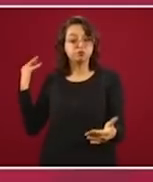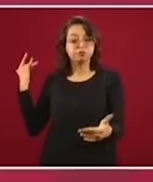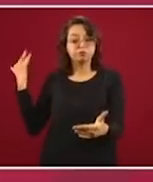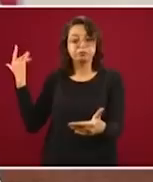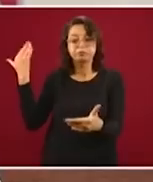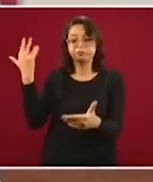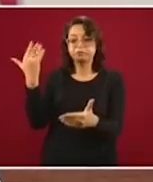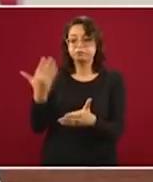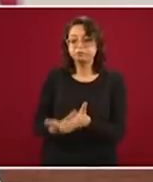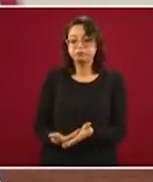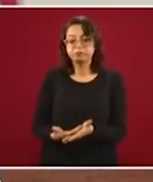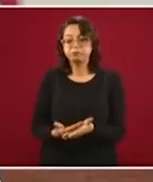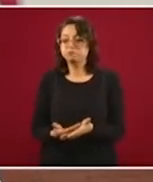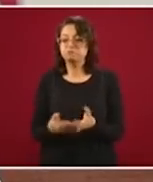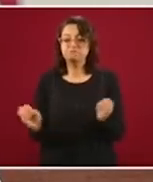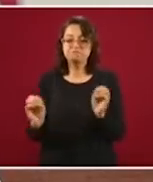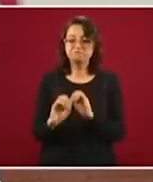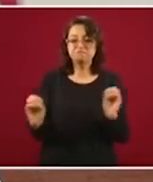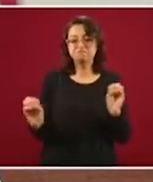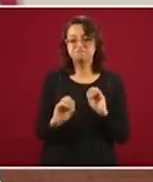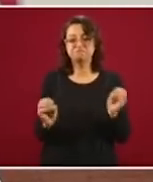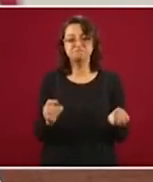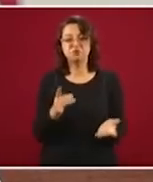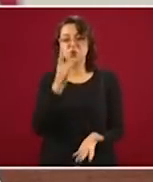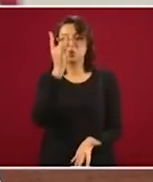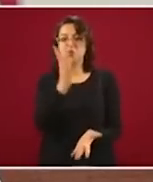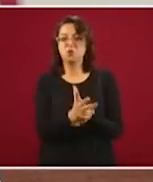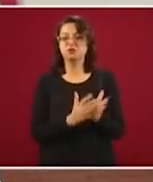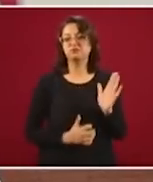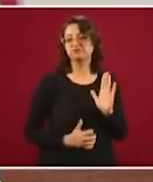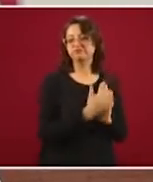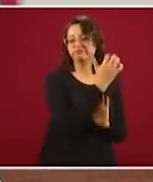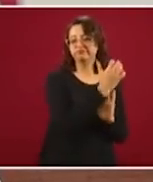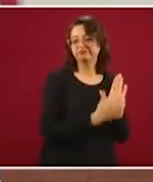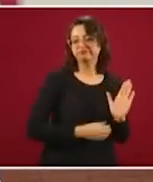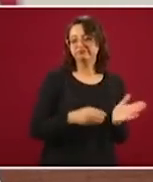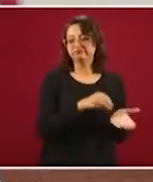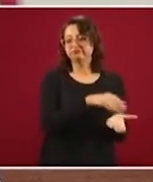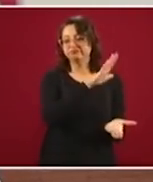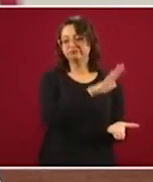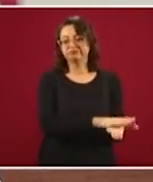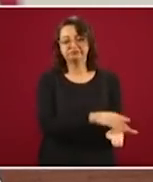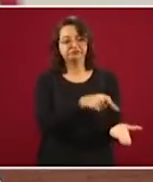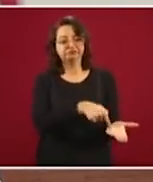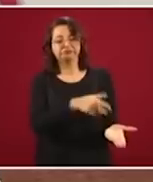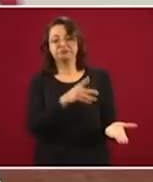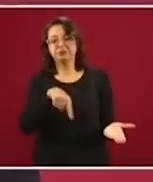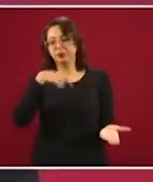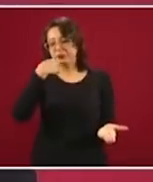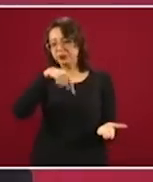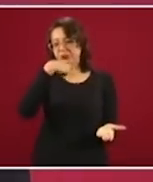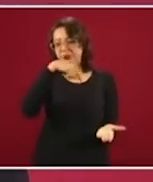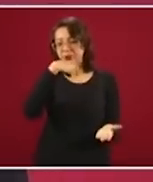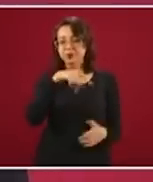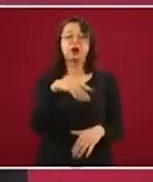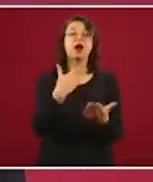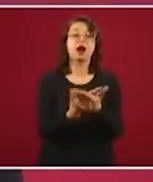fue letra muerta esa norma constitucional. Ahora